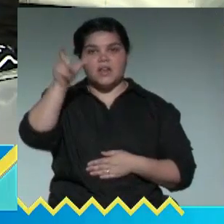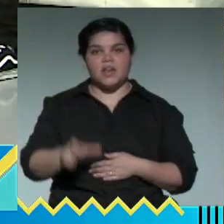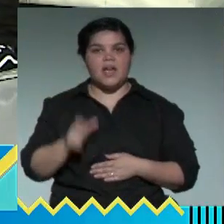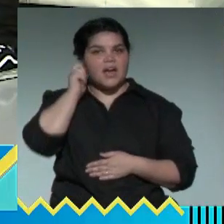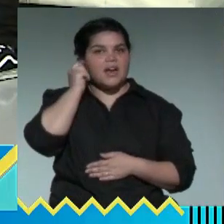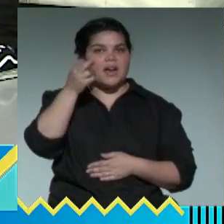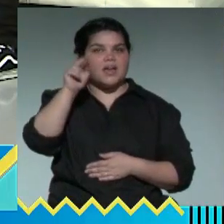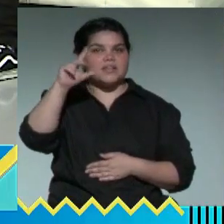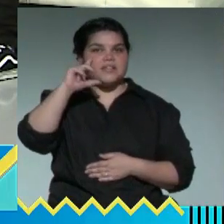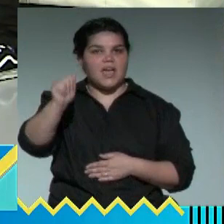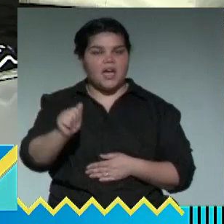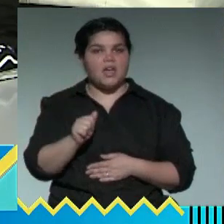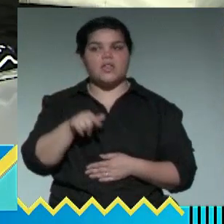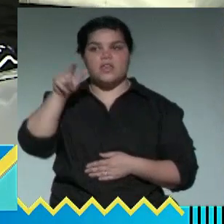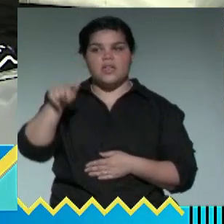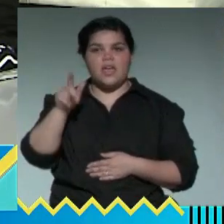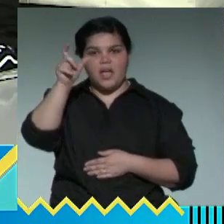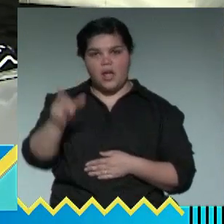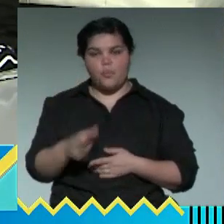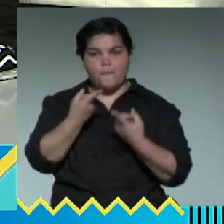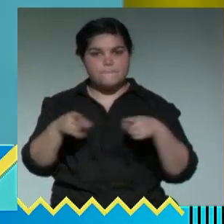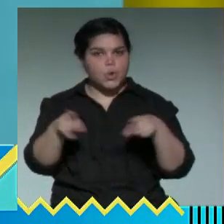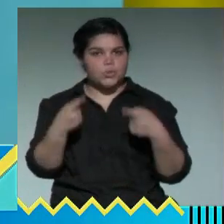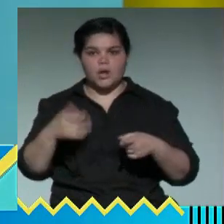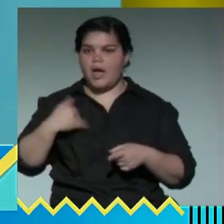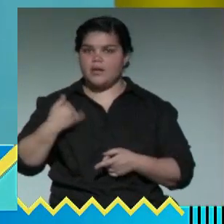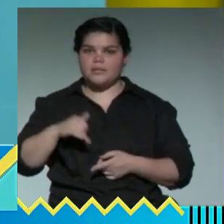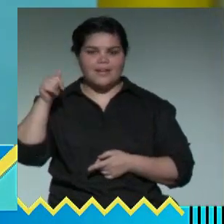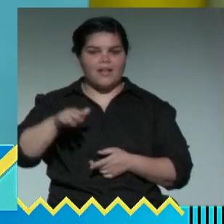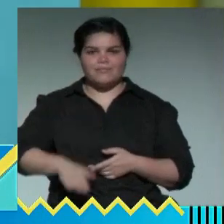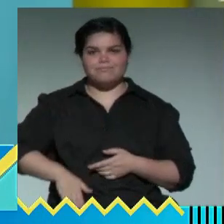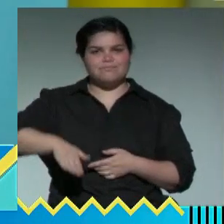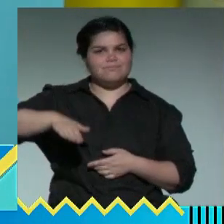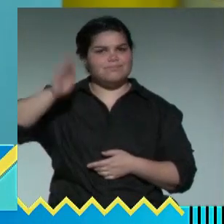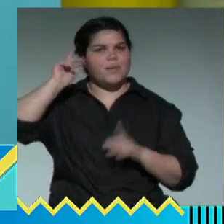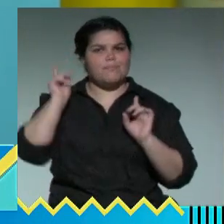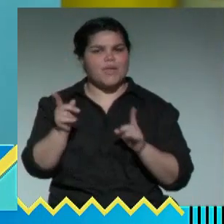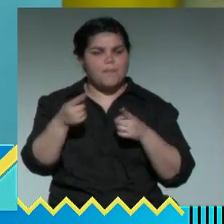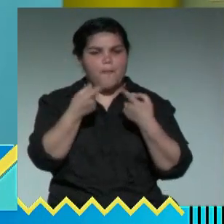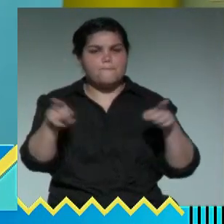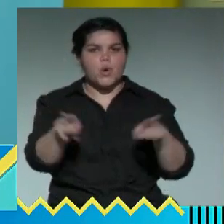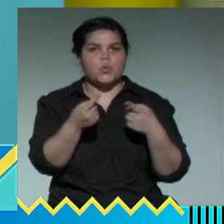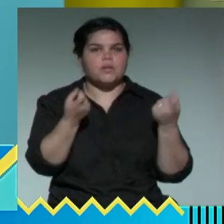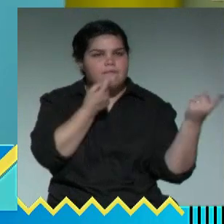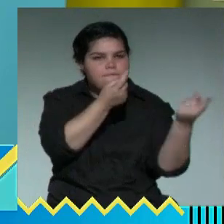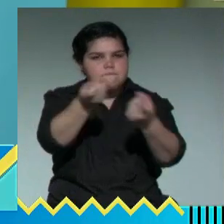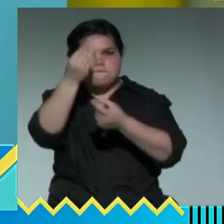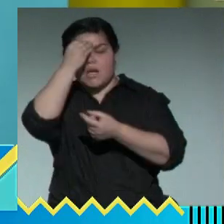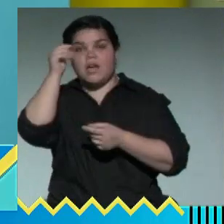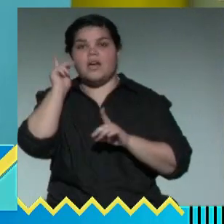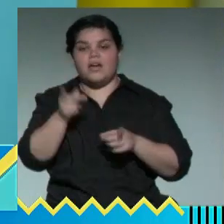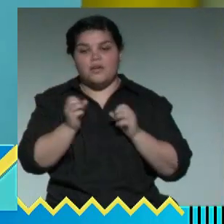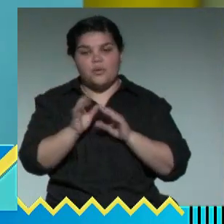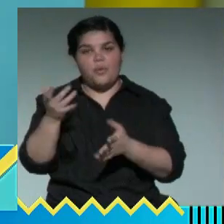músico de argentino que vivió, que creció también, ¿no?, con Soda y bueno, y ahí está, nos contaba lo que está haciendo, así